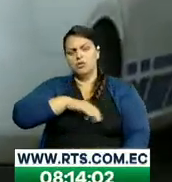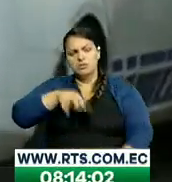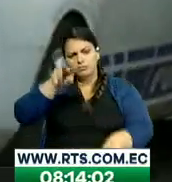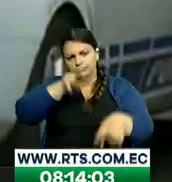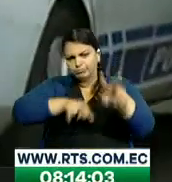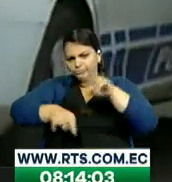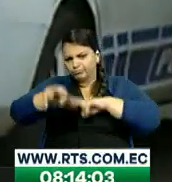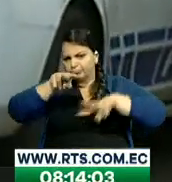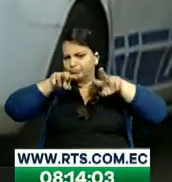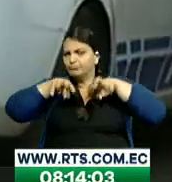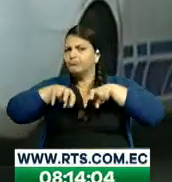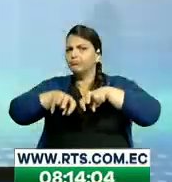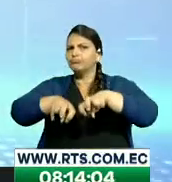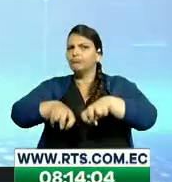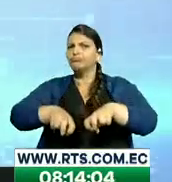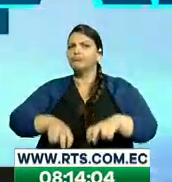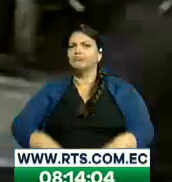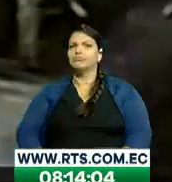Vascones.